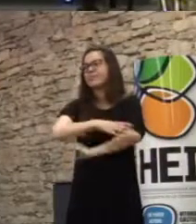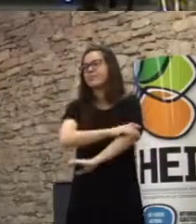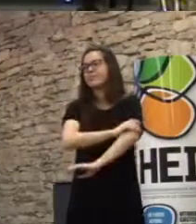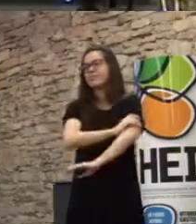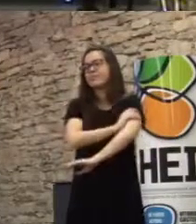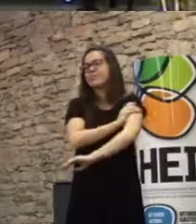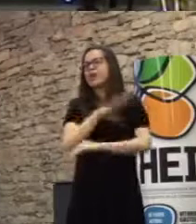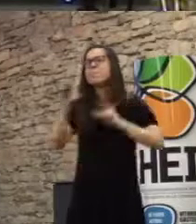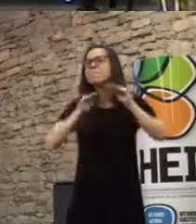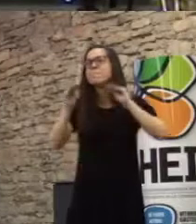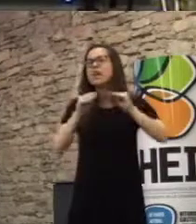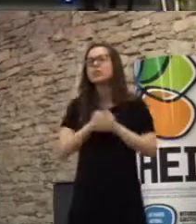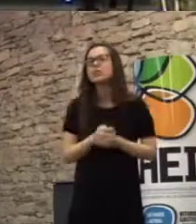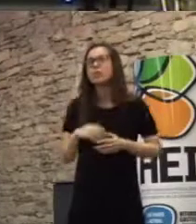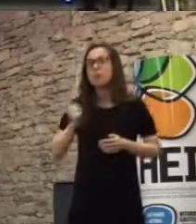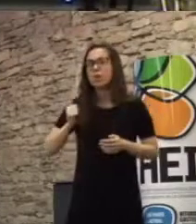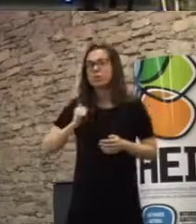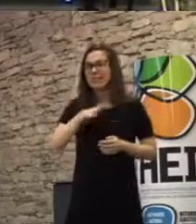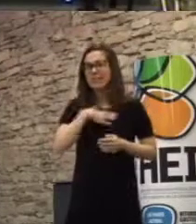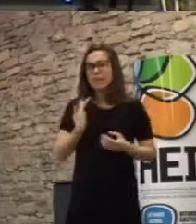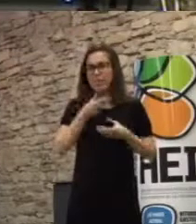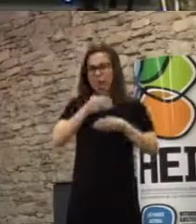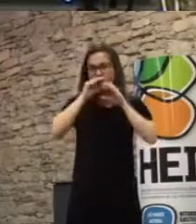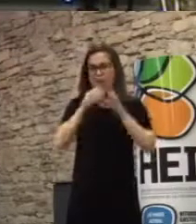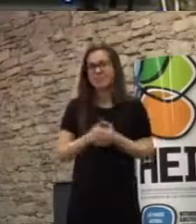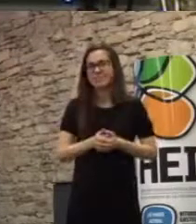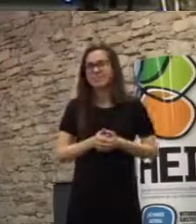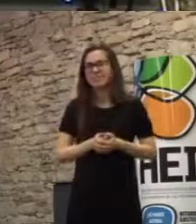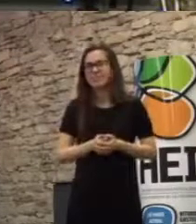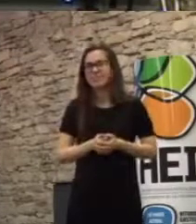preguntas ahora yo esto era para beber un poco de agua pero no se hace aquí